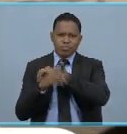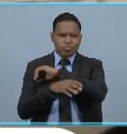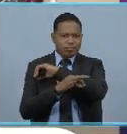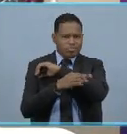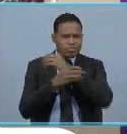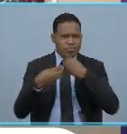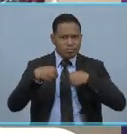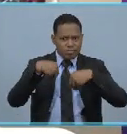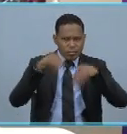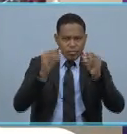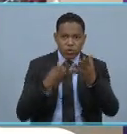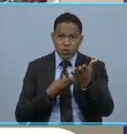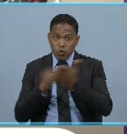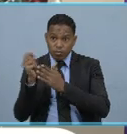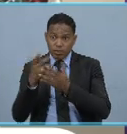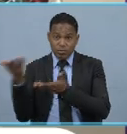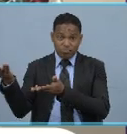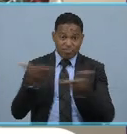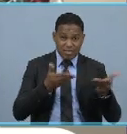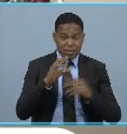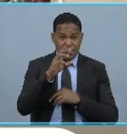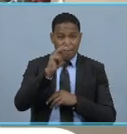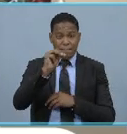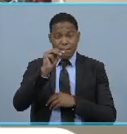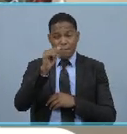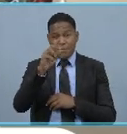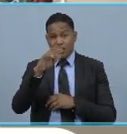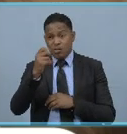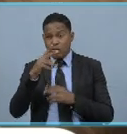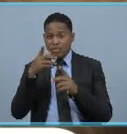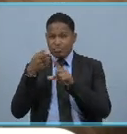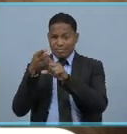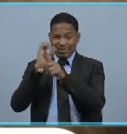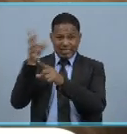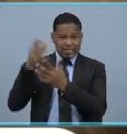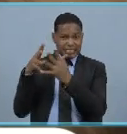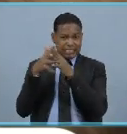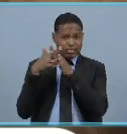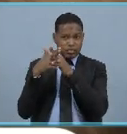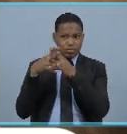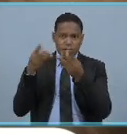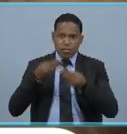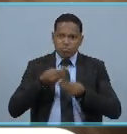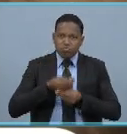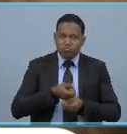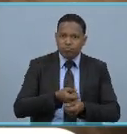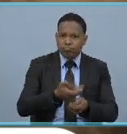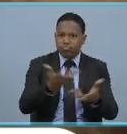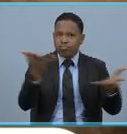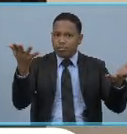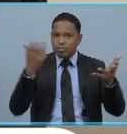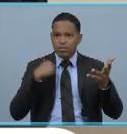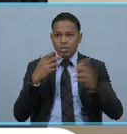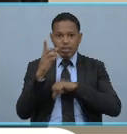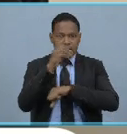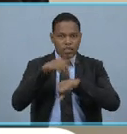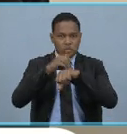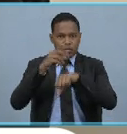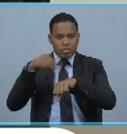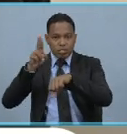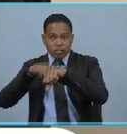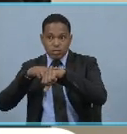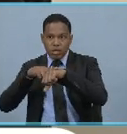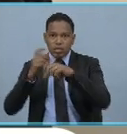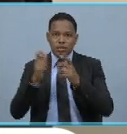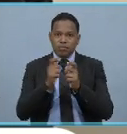pero también traer grandes cantidades de marihuana al país desde Estados Unidos, para luego distribuirlas en zonas exclusivas del Distrito Nacional y el